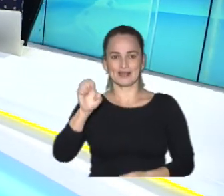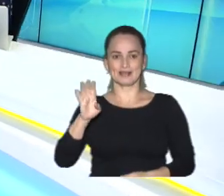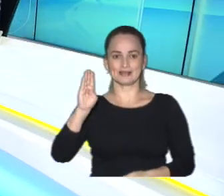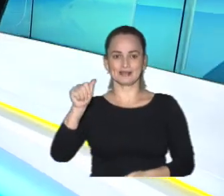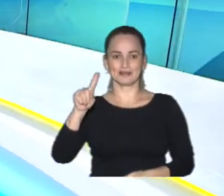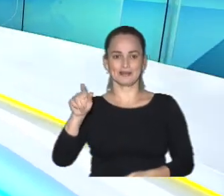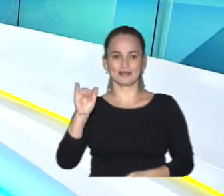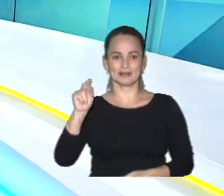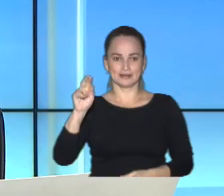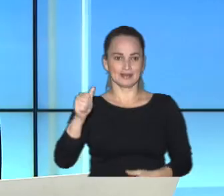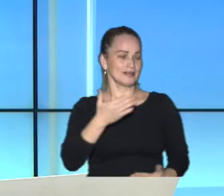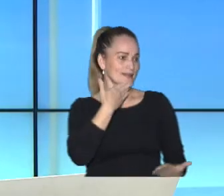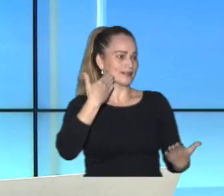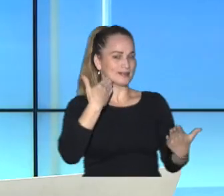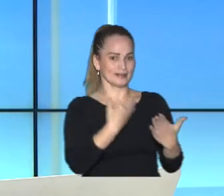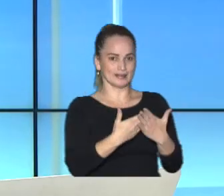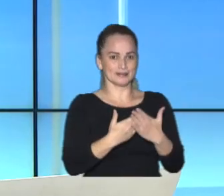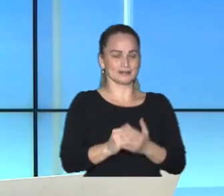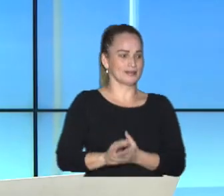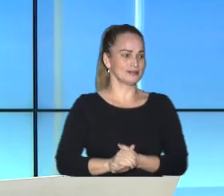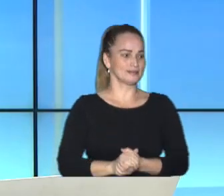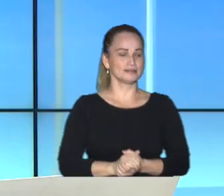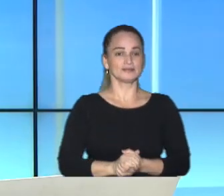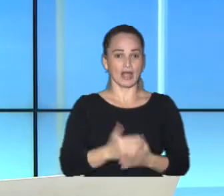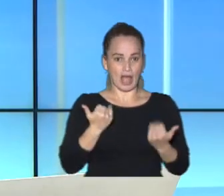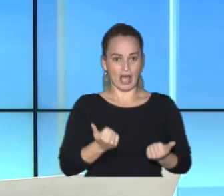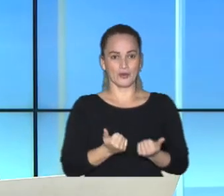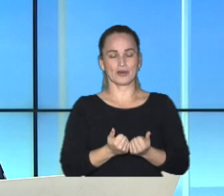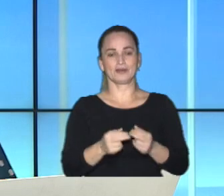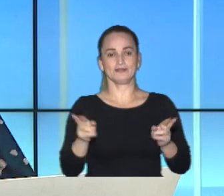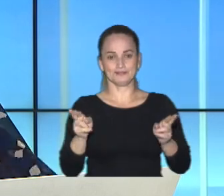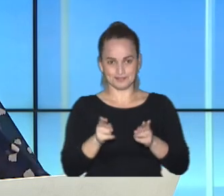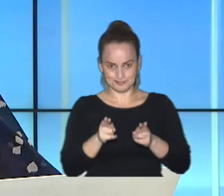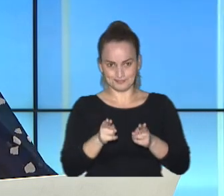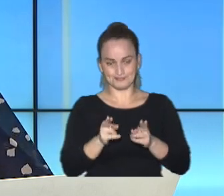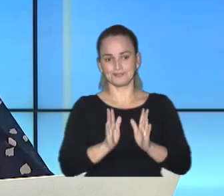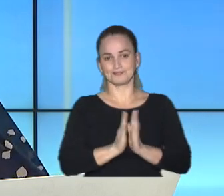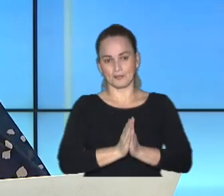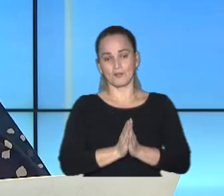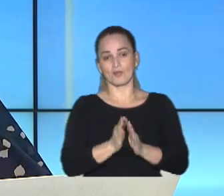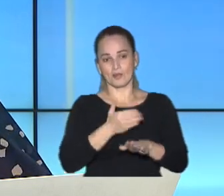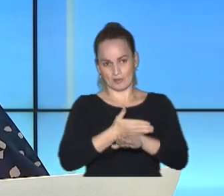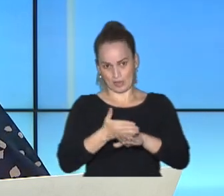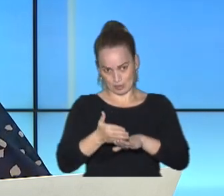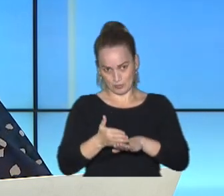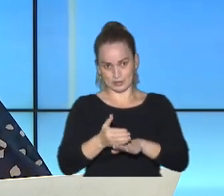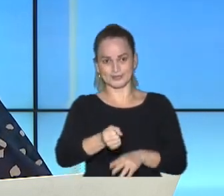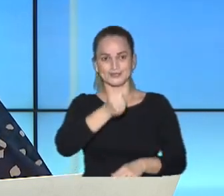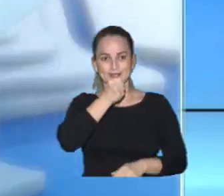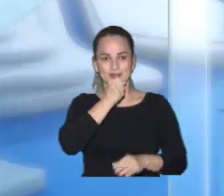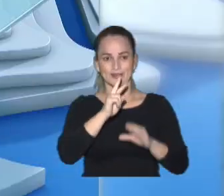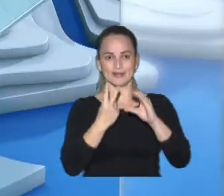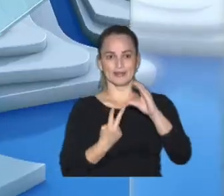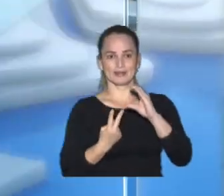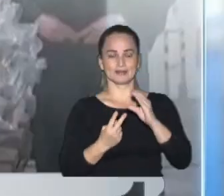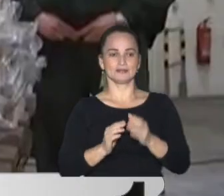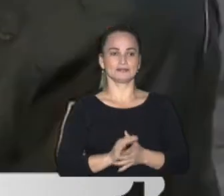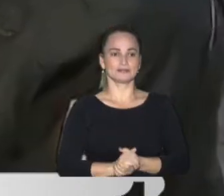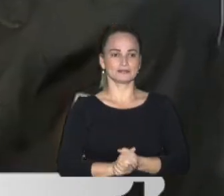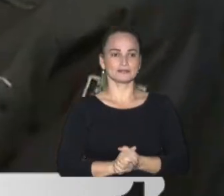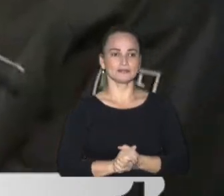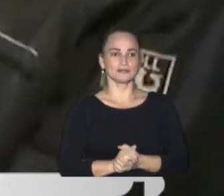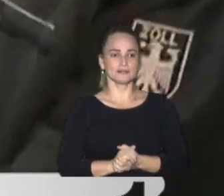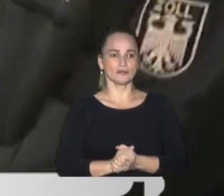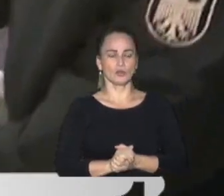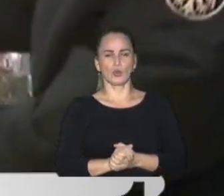1CM. Sebastián, muchas gracias. Es momento de hacer una pequeña pausa y cuando volvamos a Noticentro 1CMI, cae